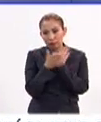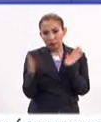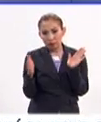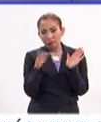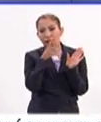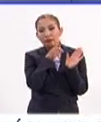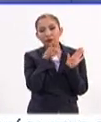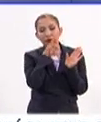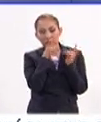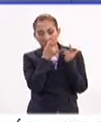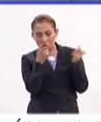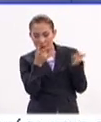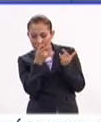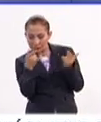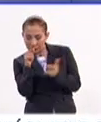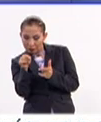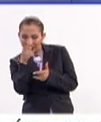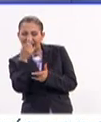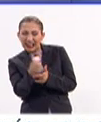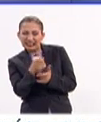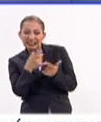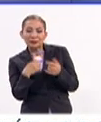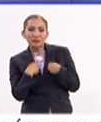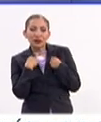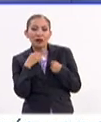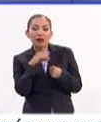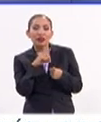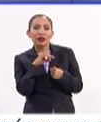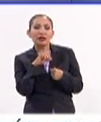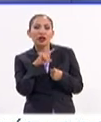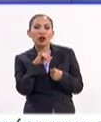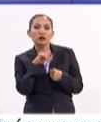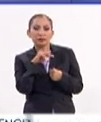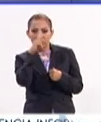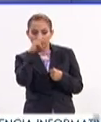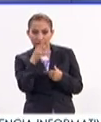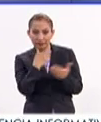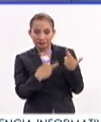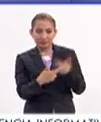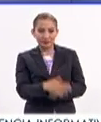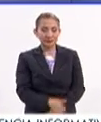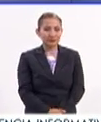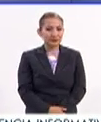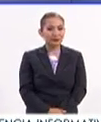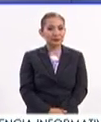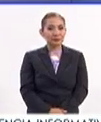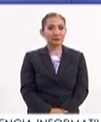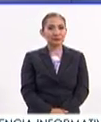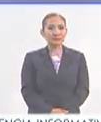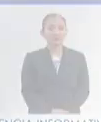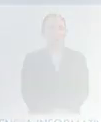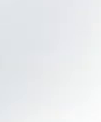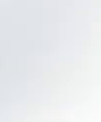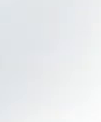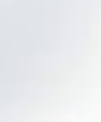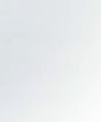esta rápida biografía, rápido impacto de lo que fue don Daniel Cosío Villegas para México. Regresamos.